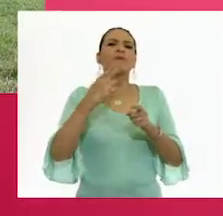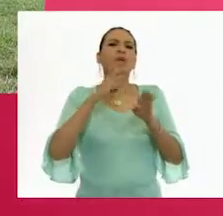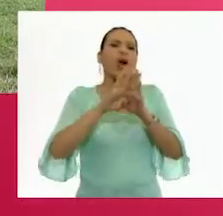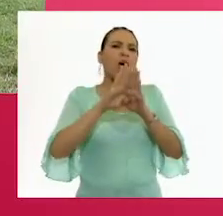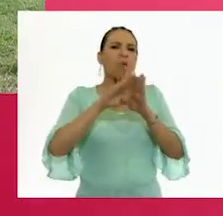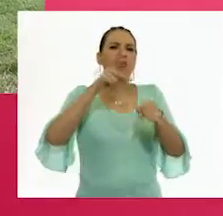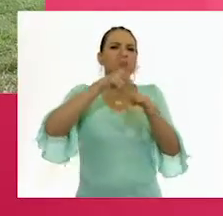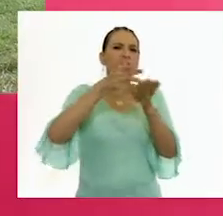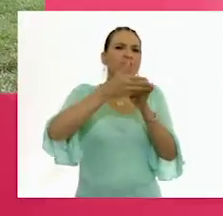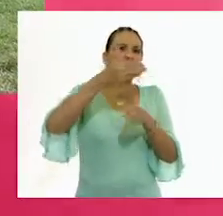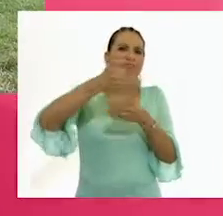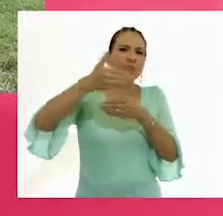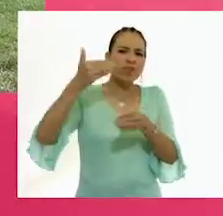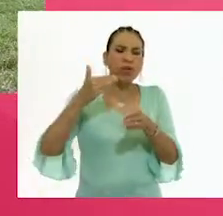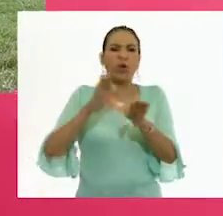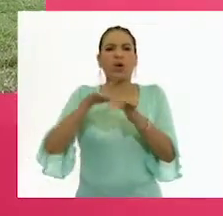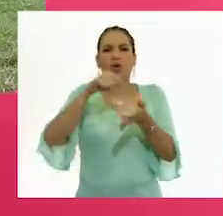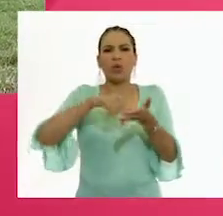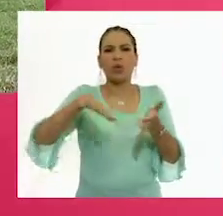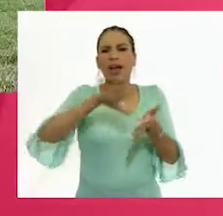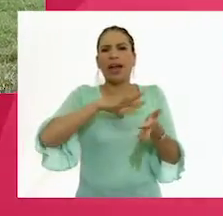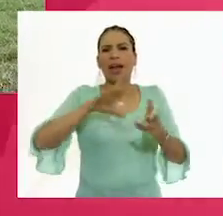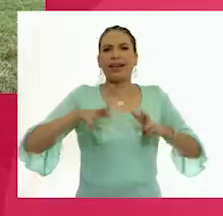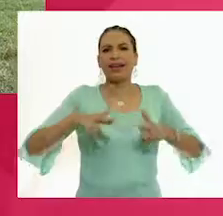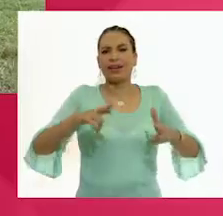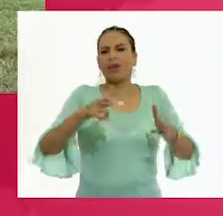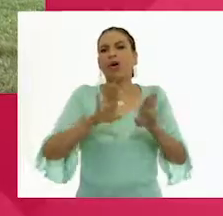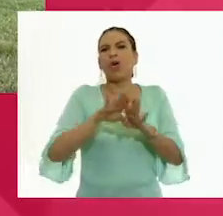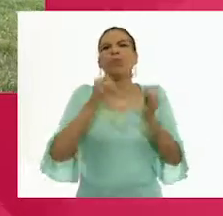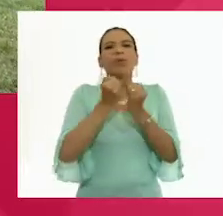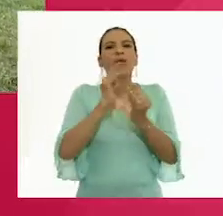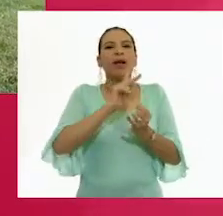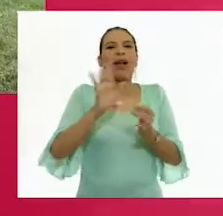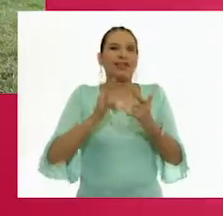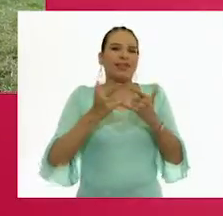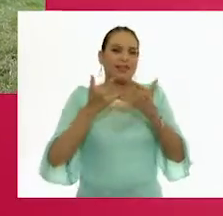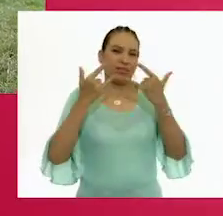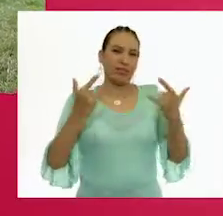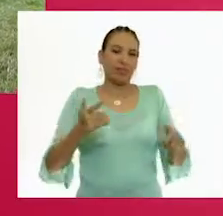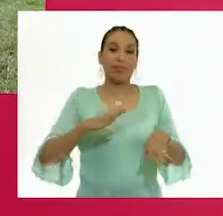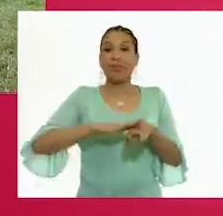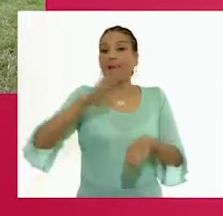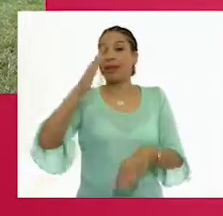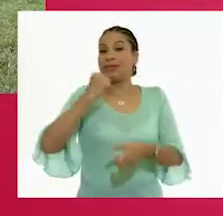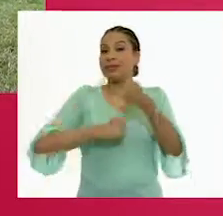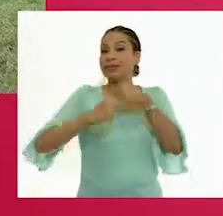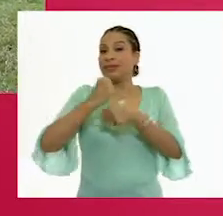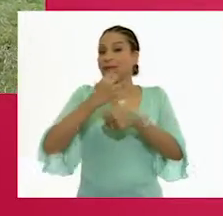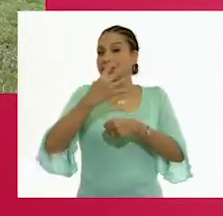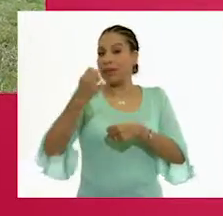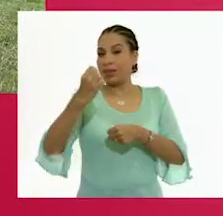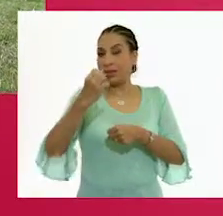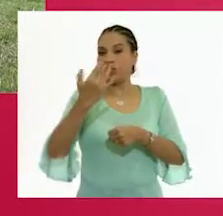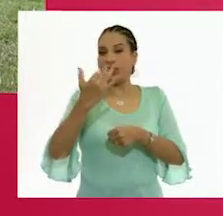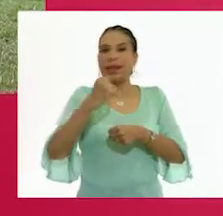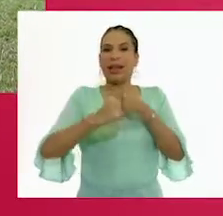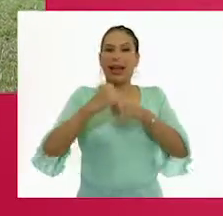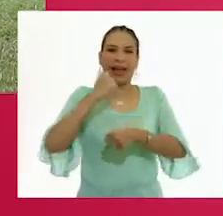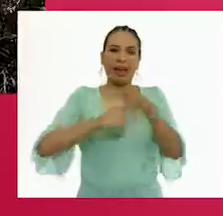sus espacios, corre el río de la historia. Hace más de 450 años que el